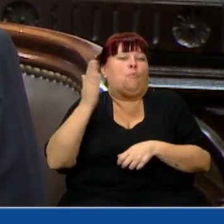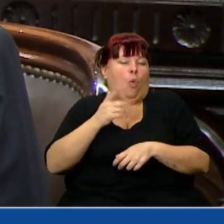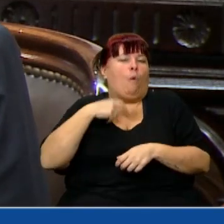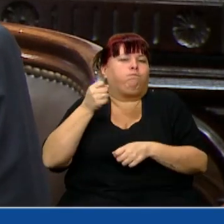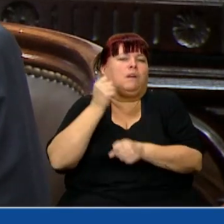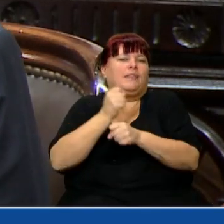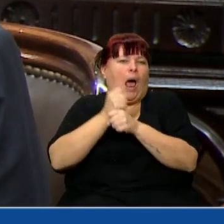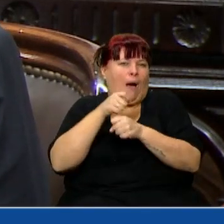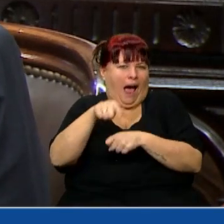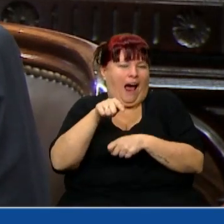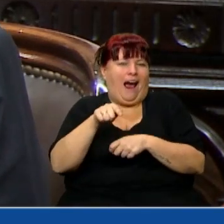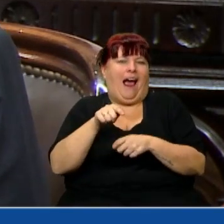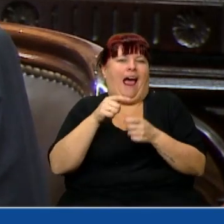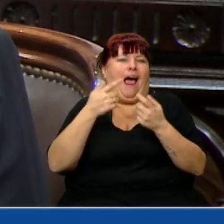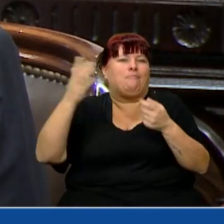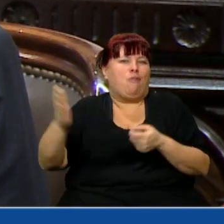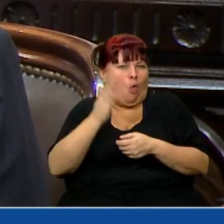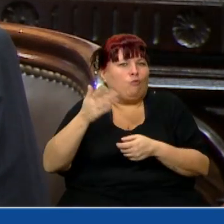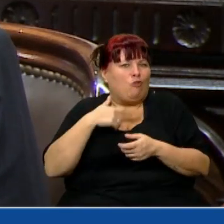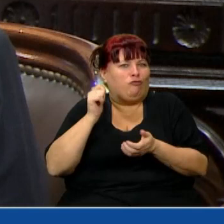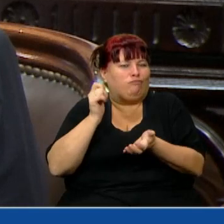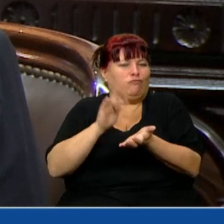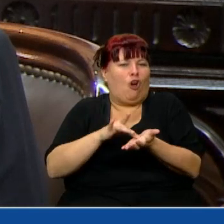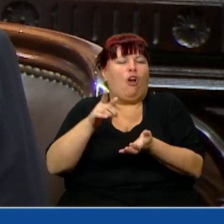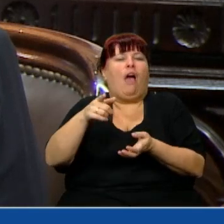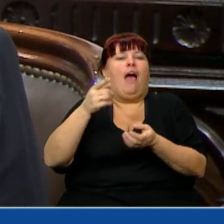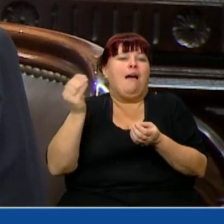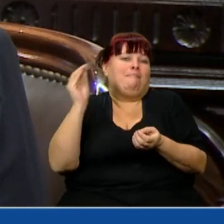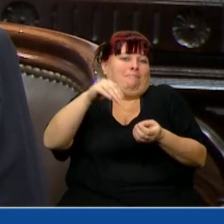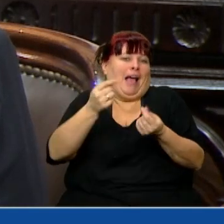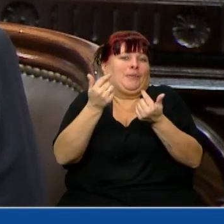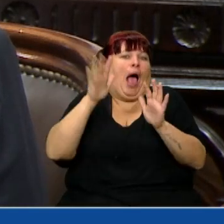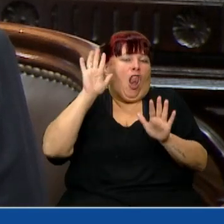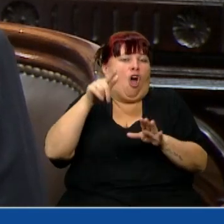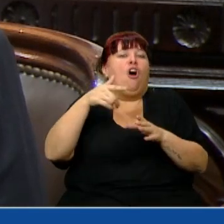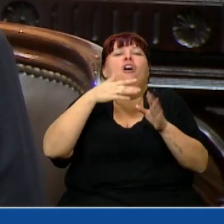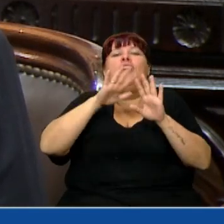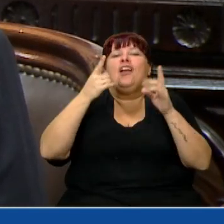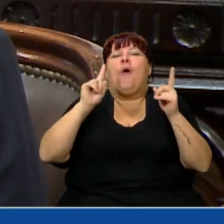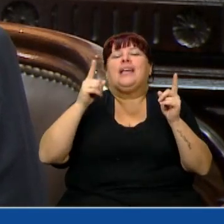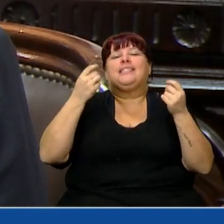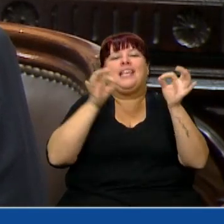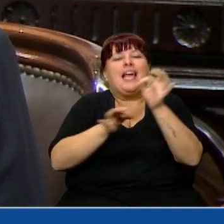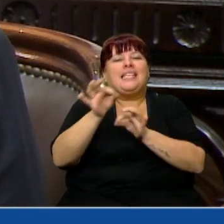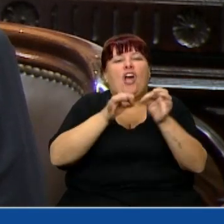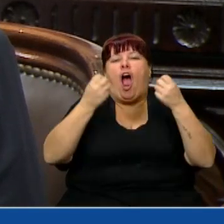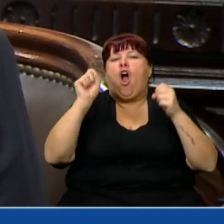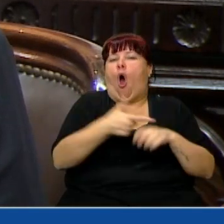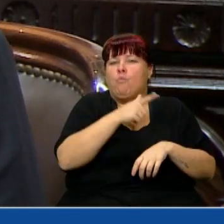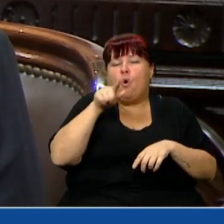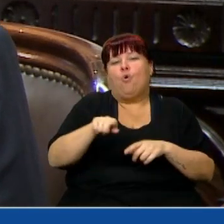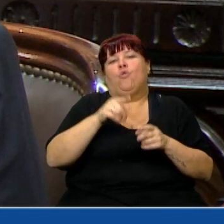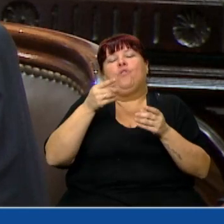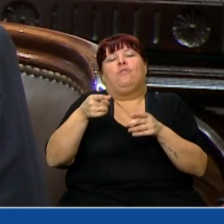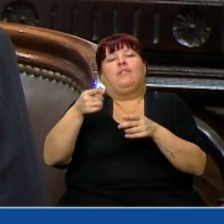he trabajado en este tipo de producciones. Es algo que le agrega valor, de alguna manera sale de lo que es el commodity, al tener orgánico es